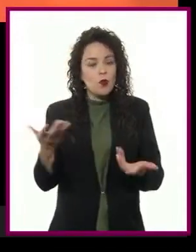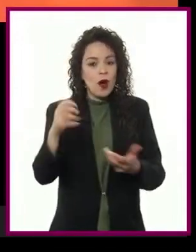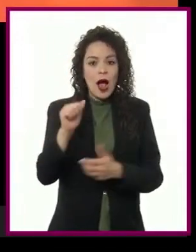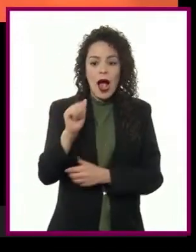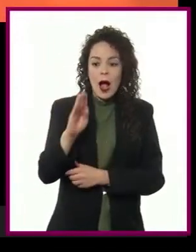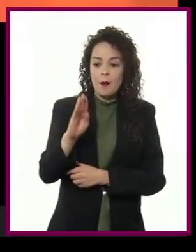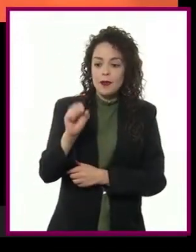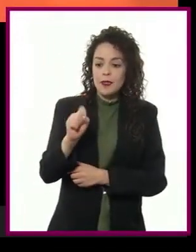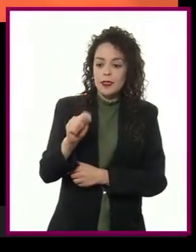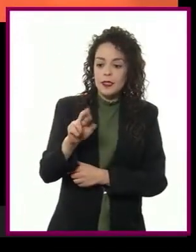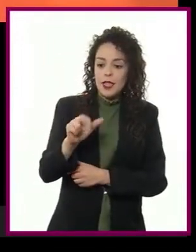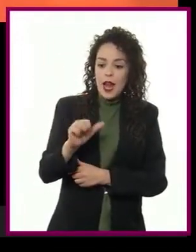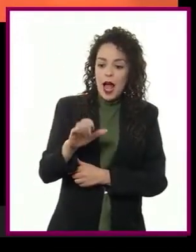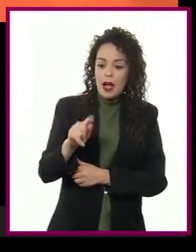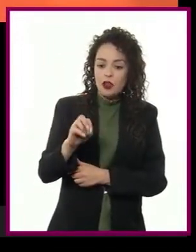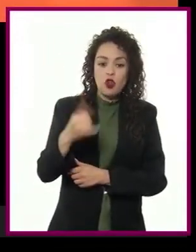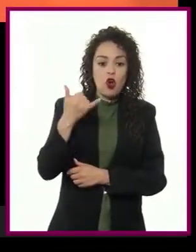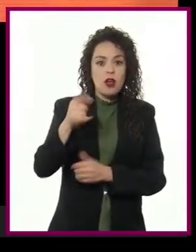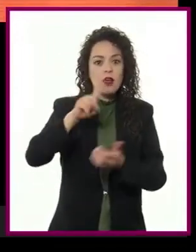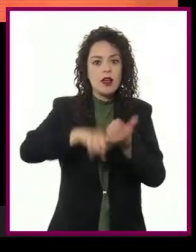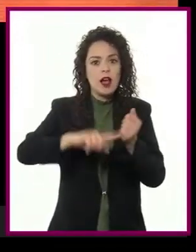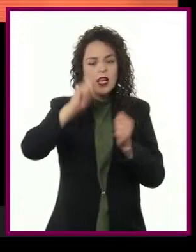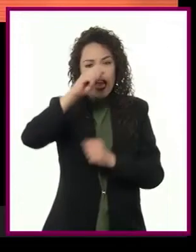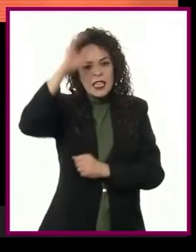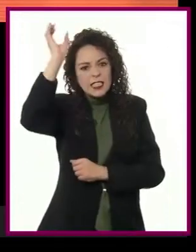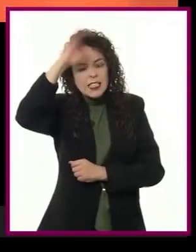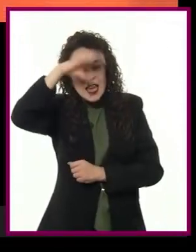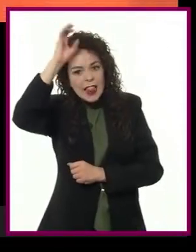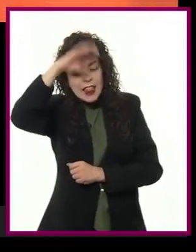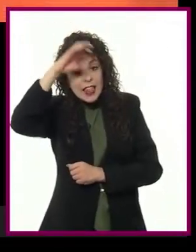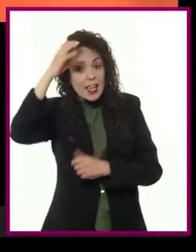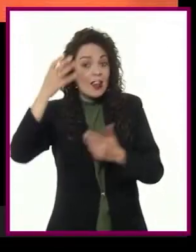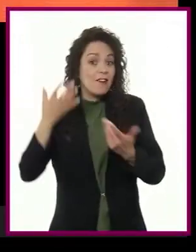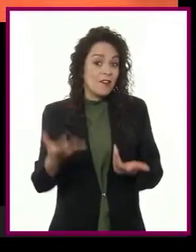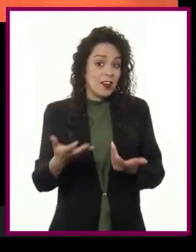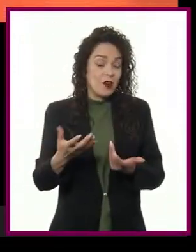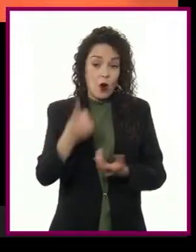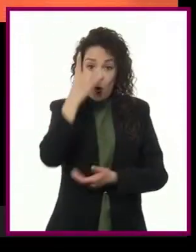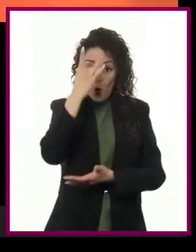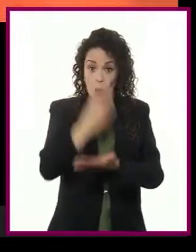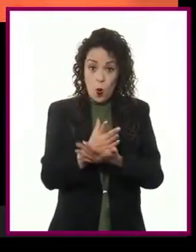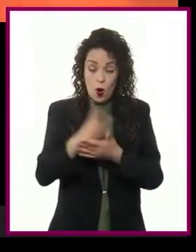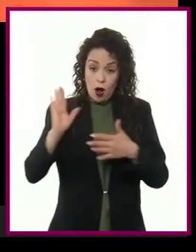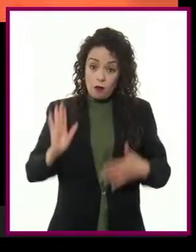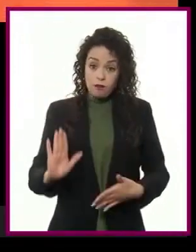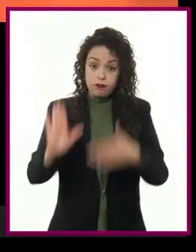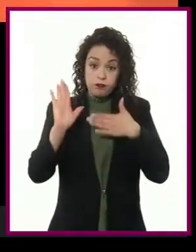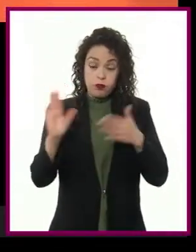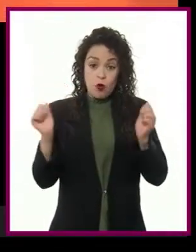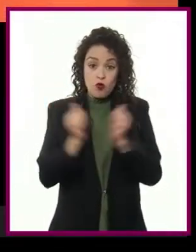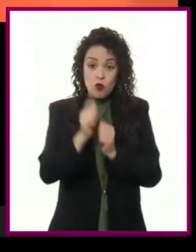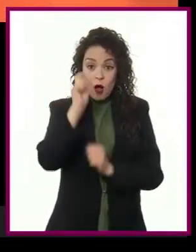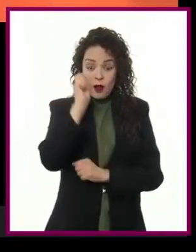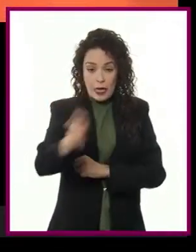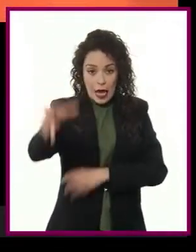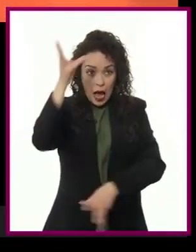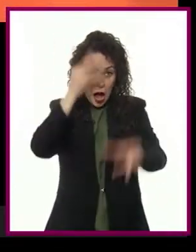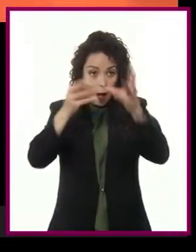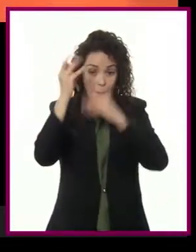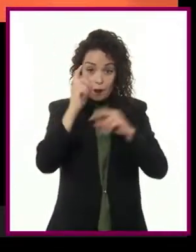el conocimiento científico, y no solamente comprometidos con el cultivo de las